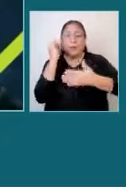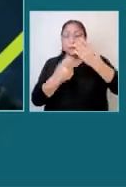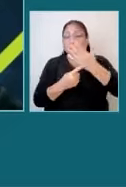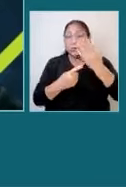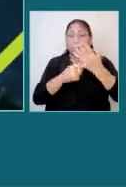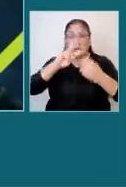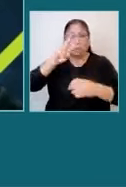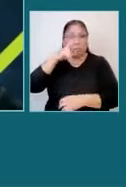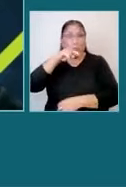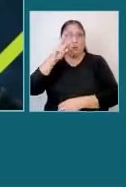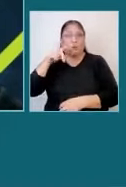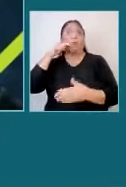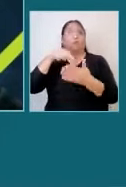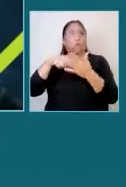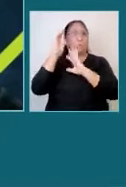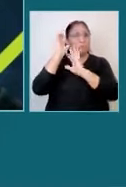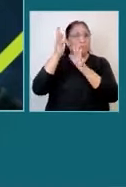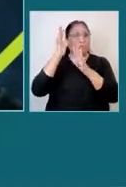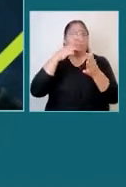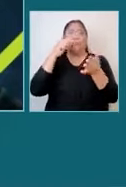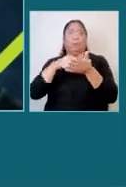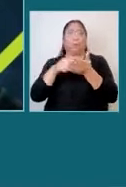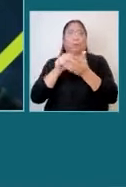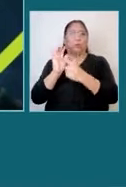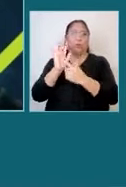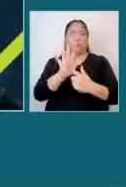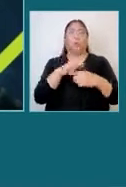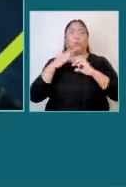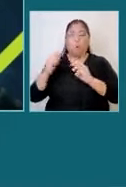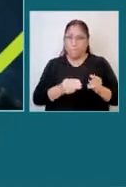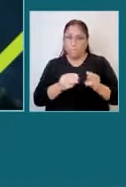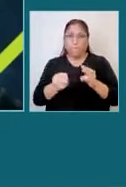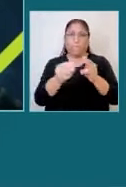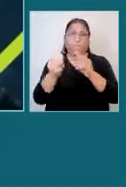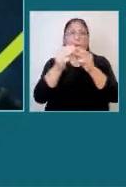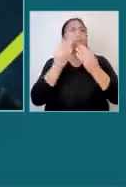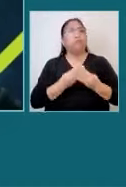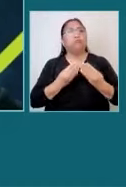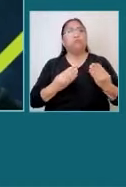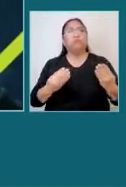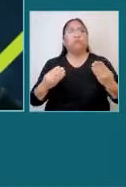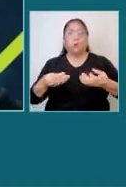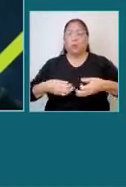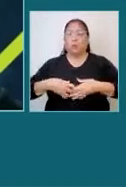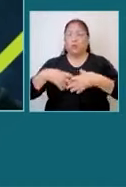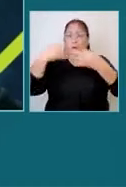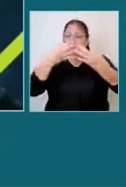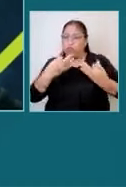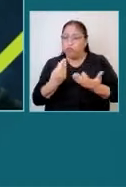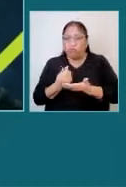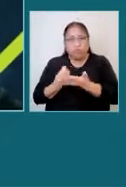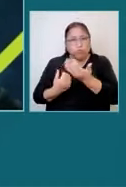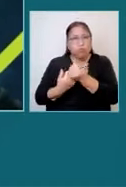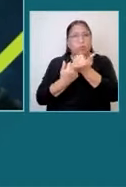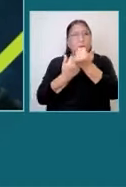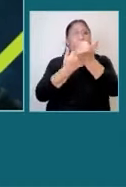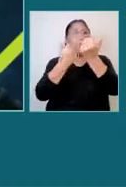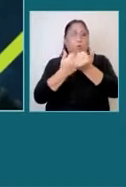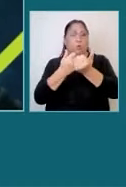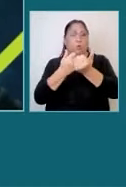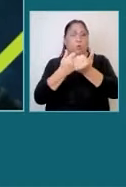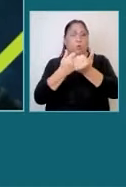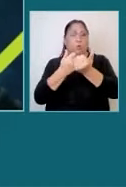esta sesión, pues, estamos presentando la plenaria Mecanismos e Instrumentos de Financiamiento y de Apoyo para la Atracción